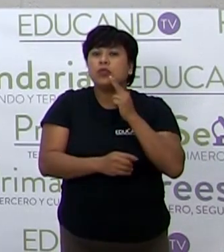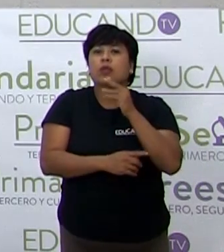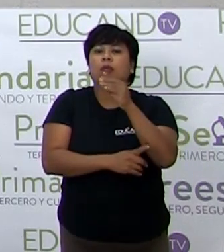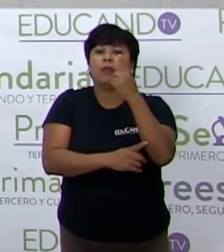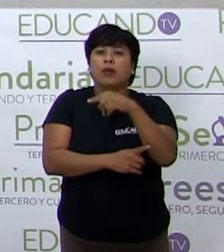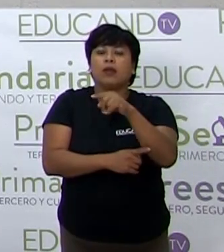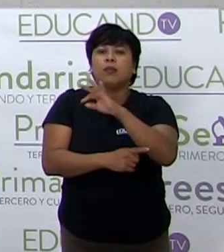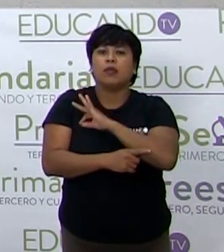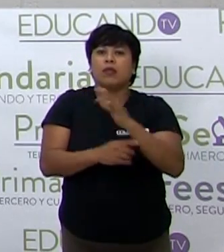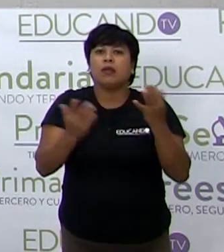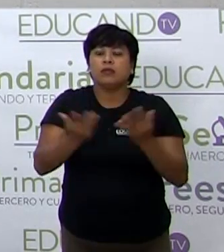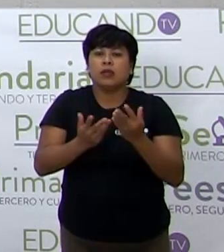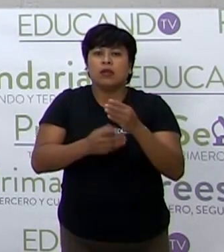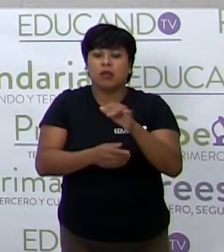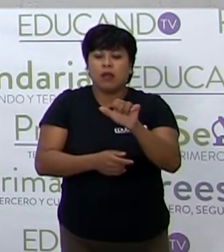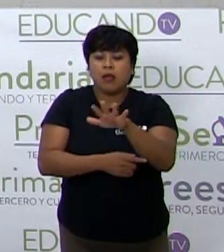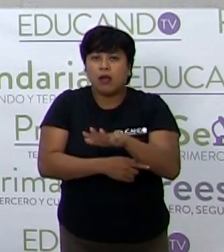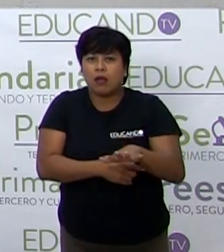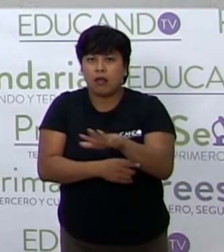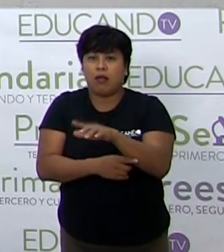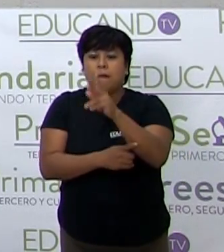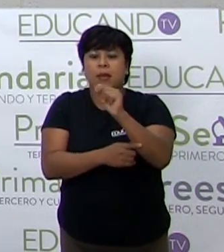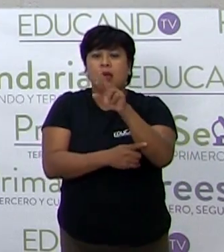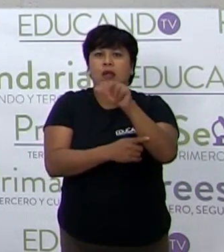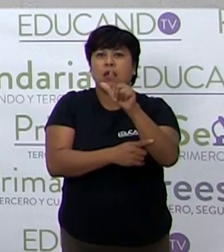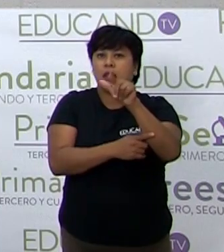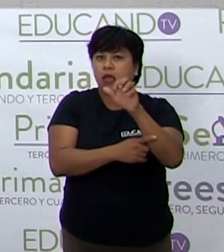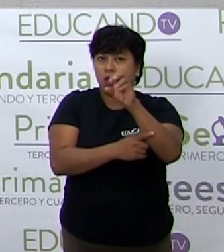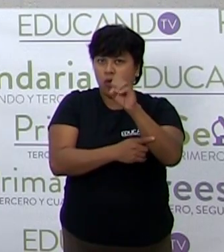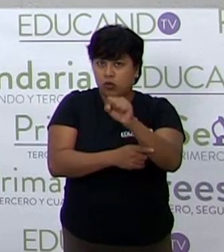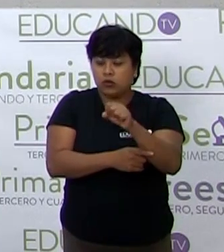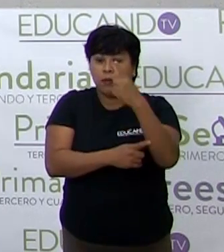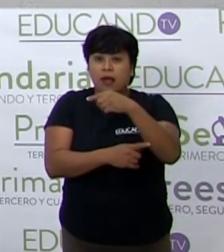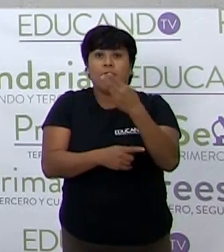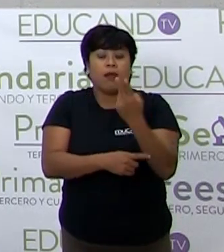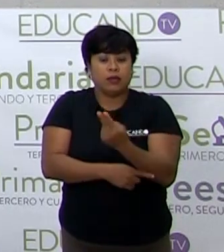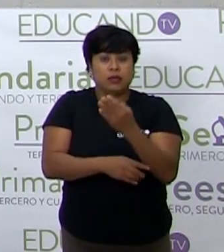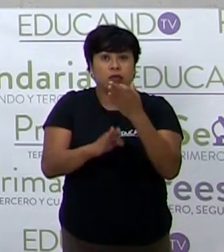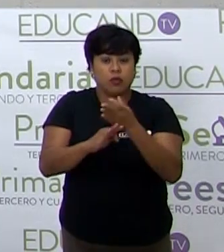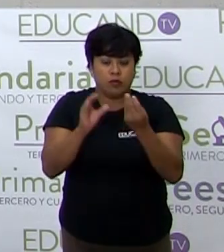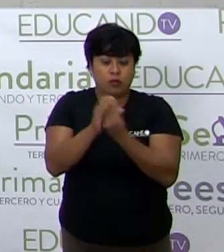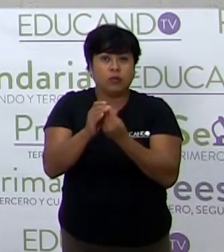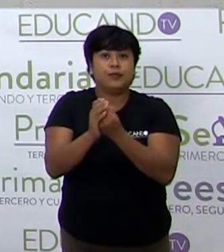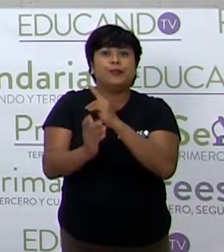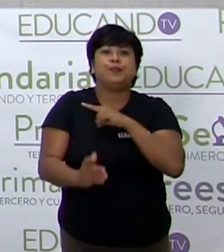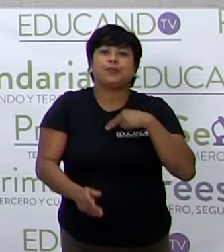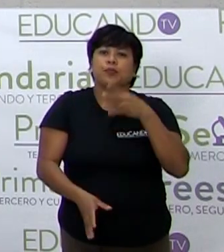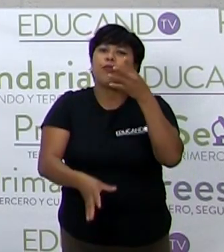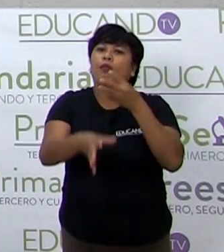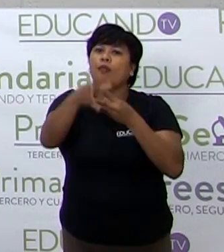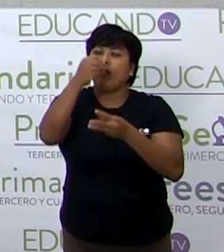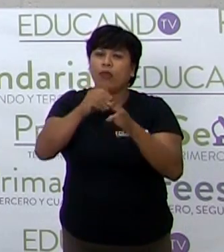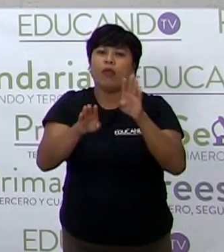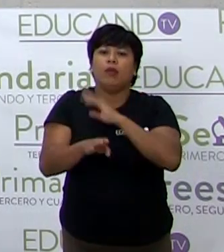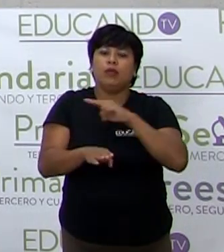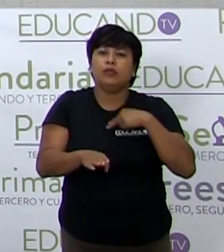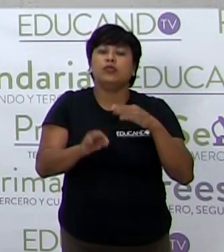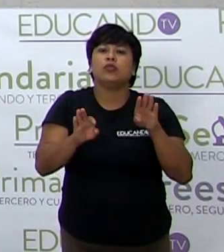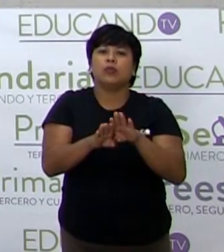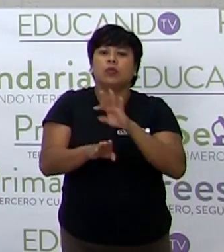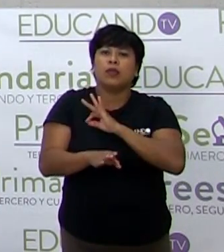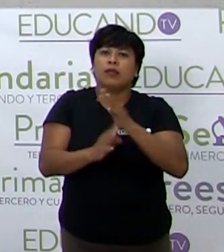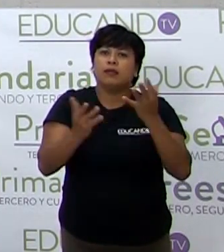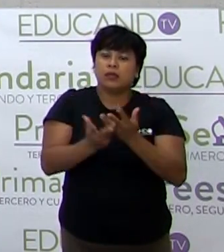fórmula para calcular el área de paralelogramos. Con el desarrollo de esta sesión vamos a aprender o vamos a construir y utilizar